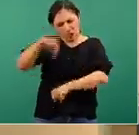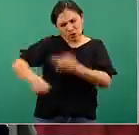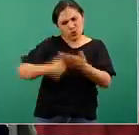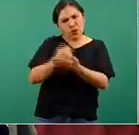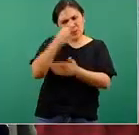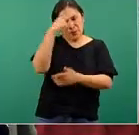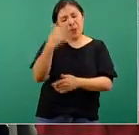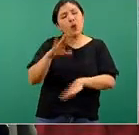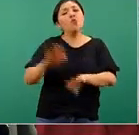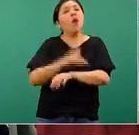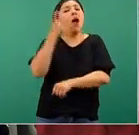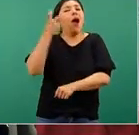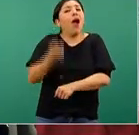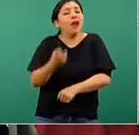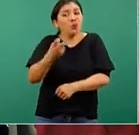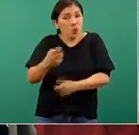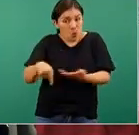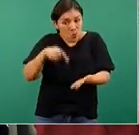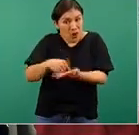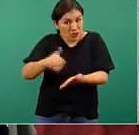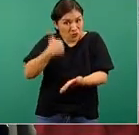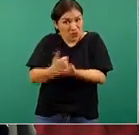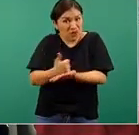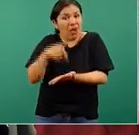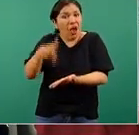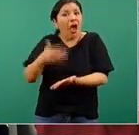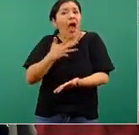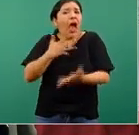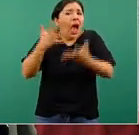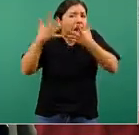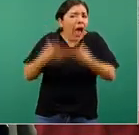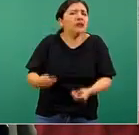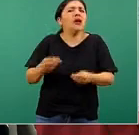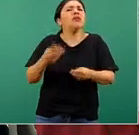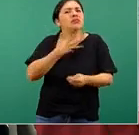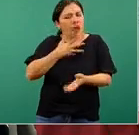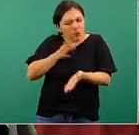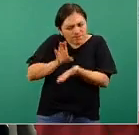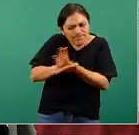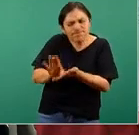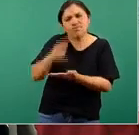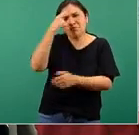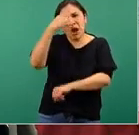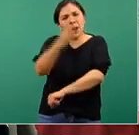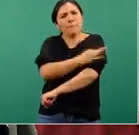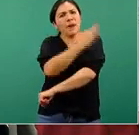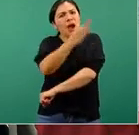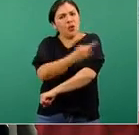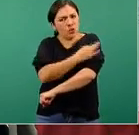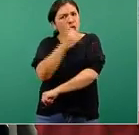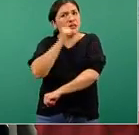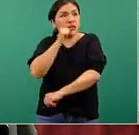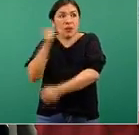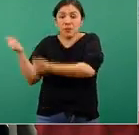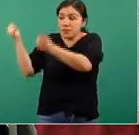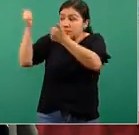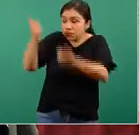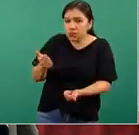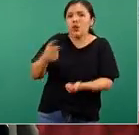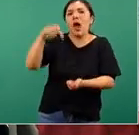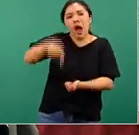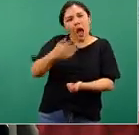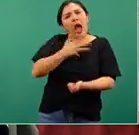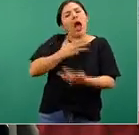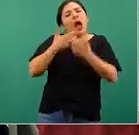en tanto que es una entidad federativa en sí misma, recibe una dotación proporcional de vacunas en cada embarque de acuerdo